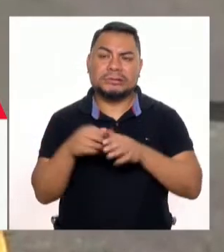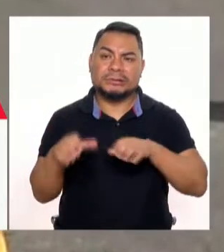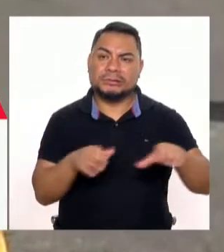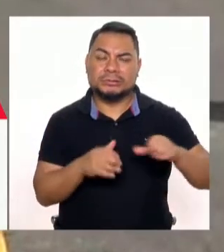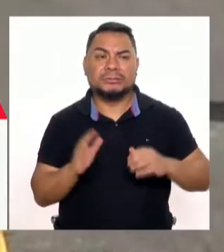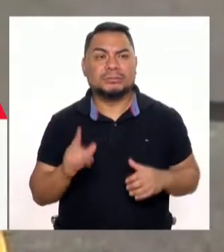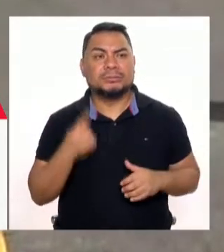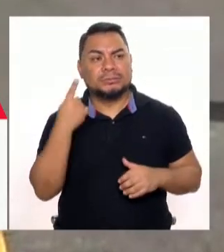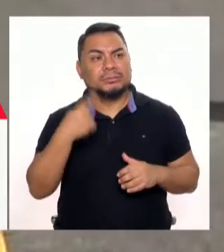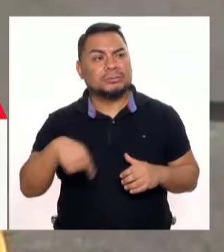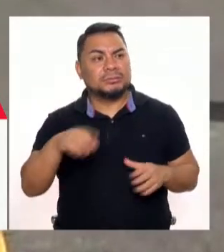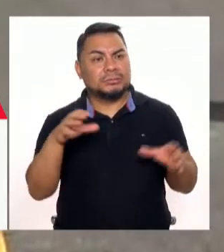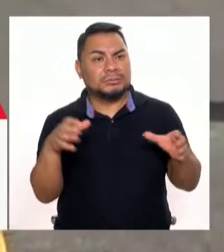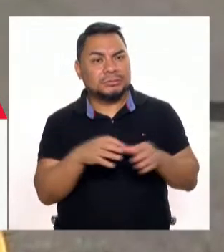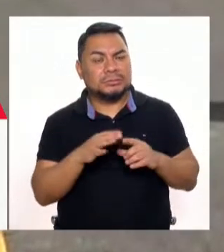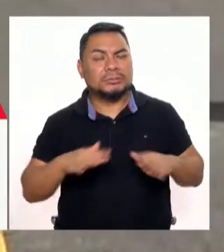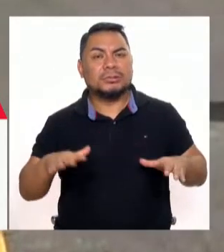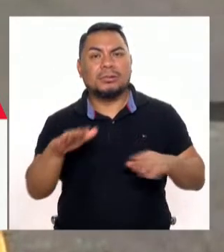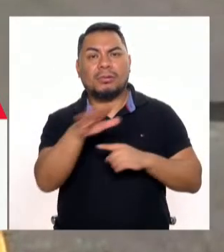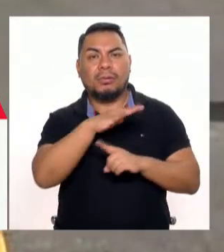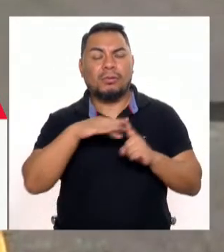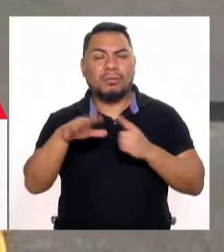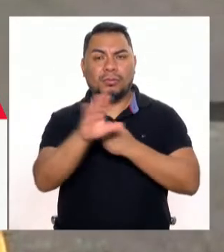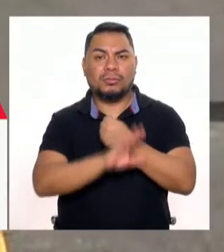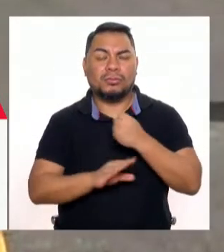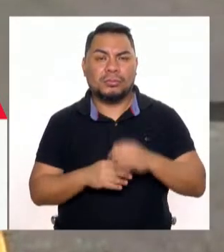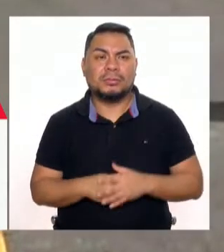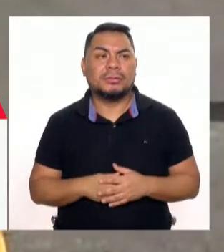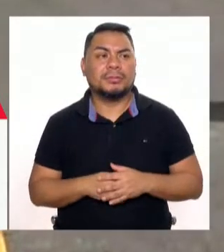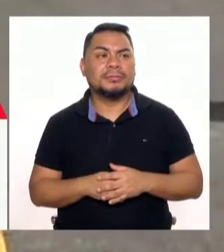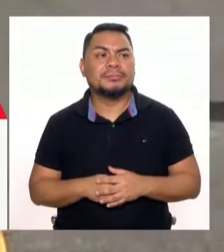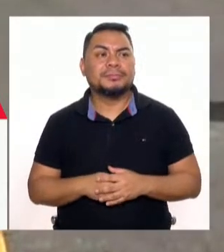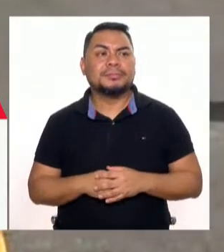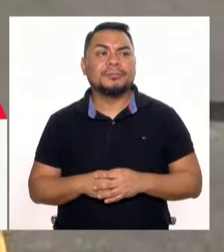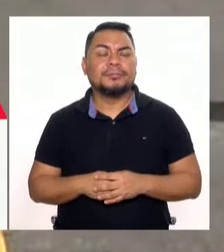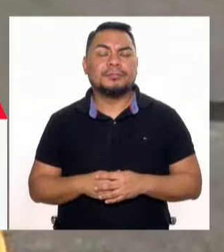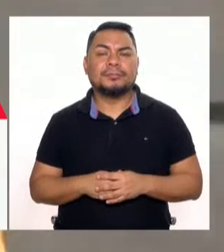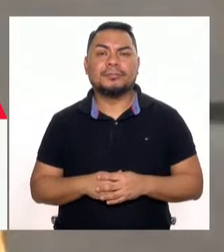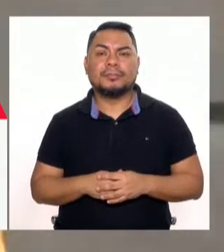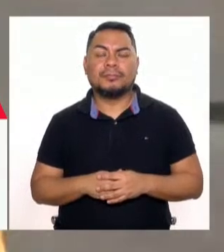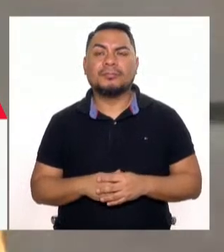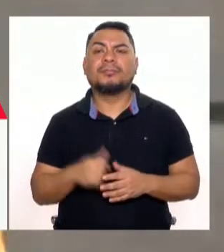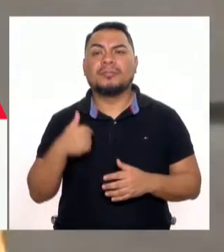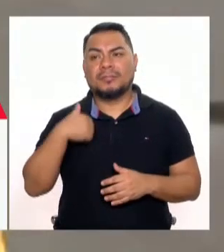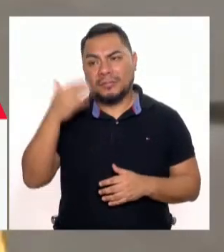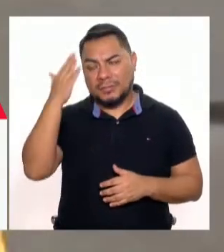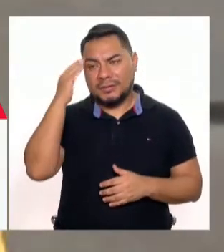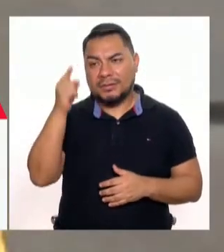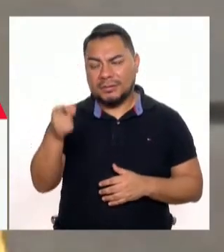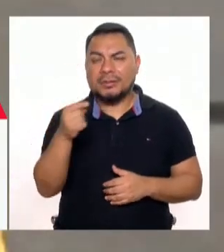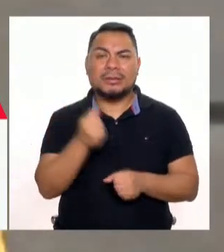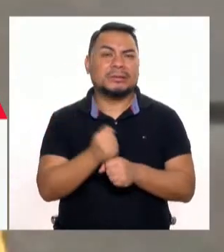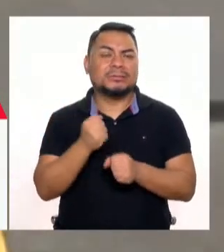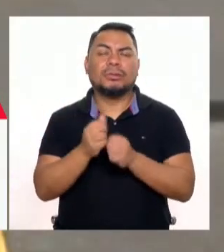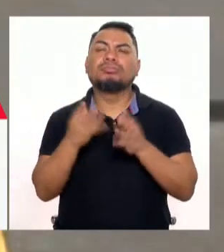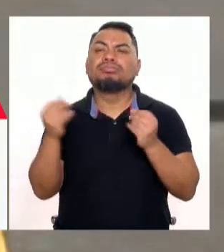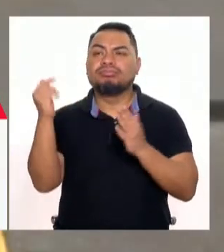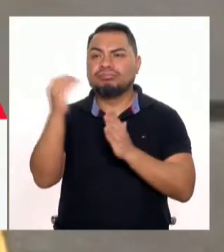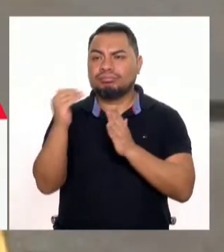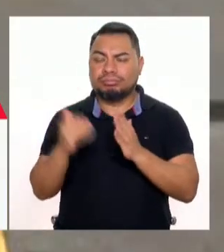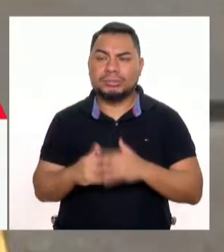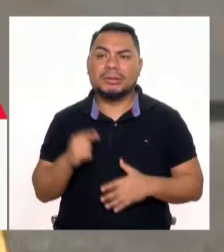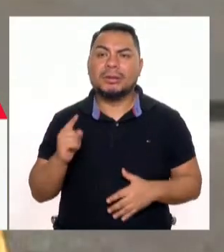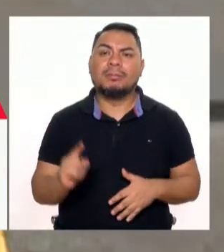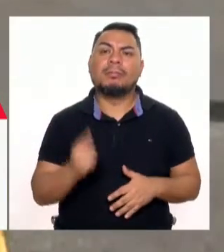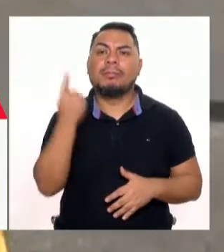tener la primera unidad oncológica veamos querido con usted pero yo sé que la gente es larga y es